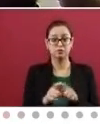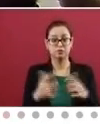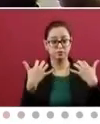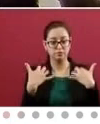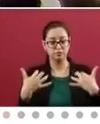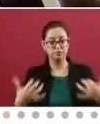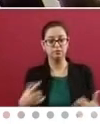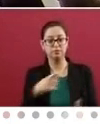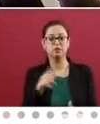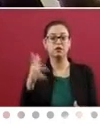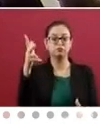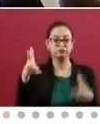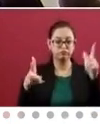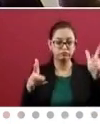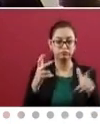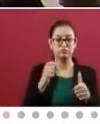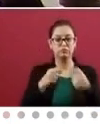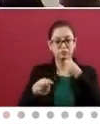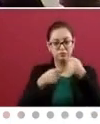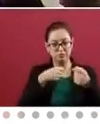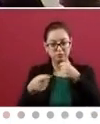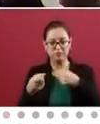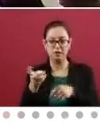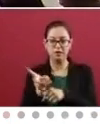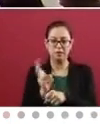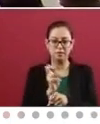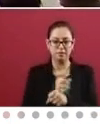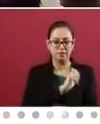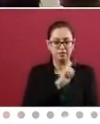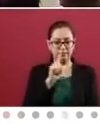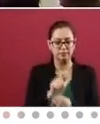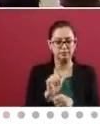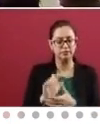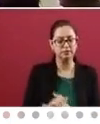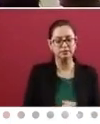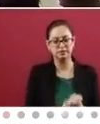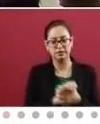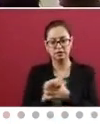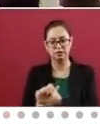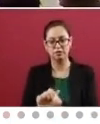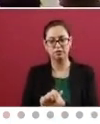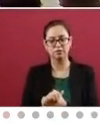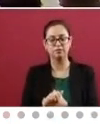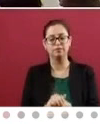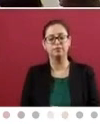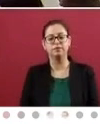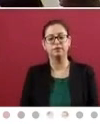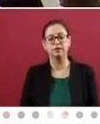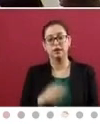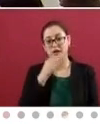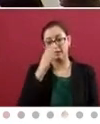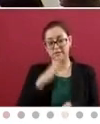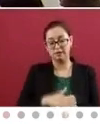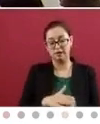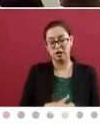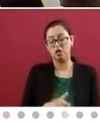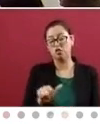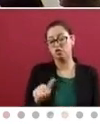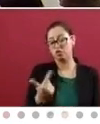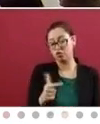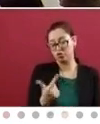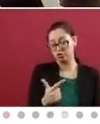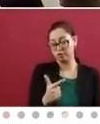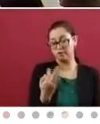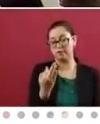El mismo jueves por la tarde se iba a dar el fallo de esta licitación, que se había cerrado las propuestas,